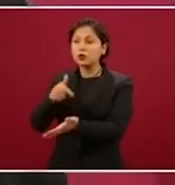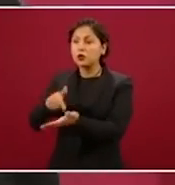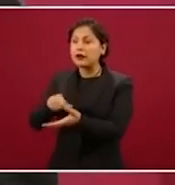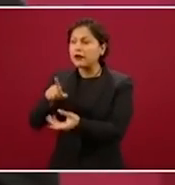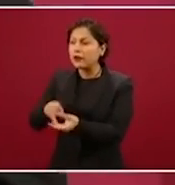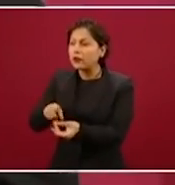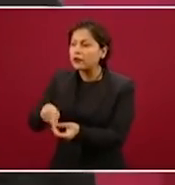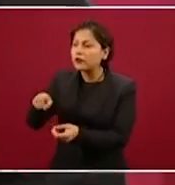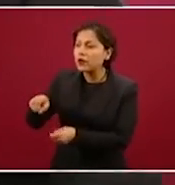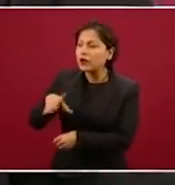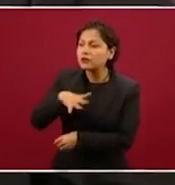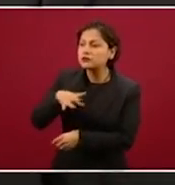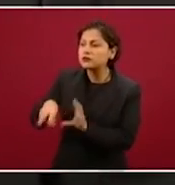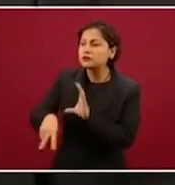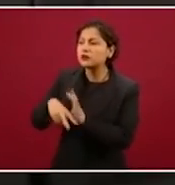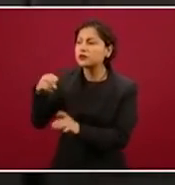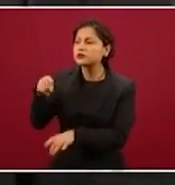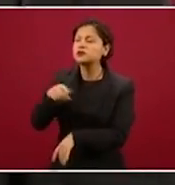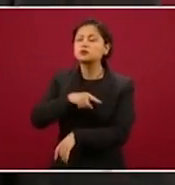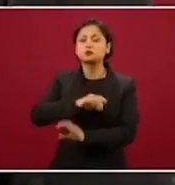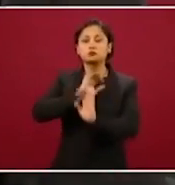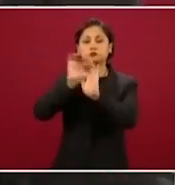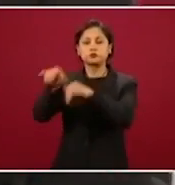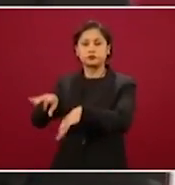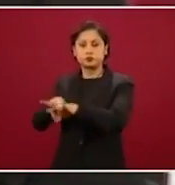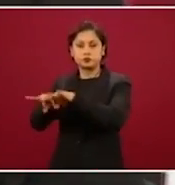ejemplo, de trabajadores en el norte,